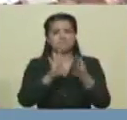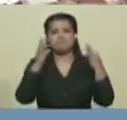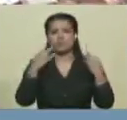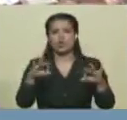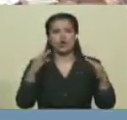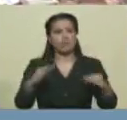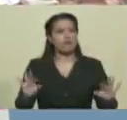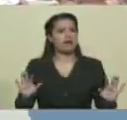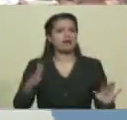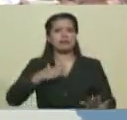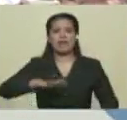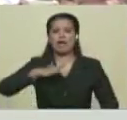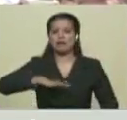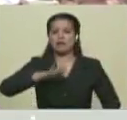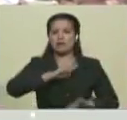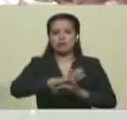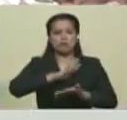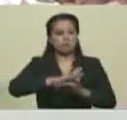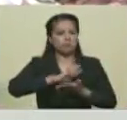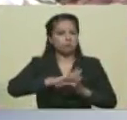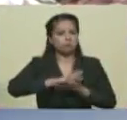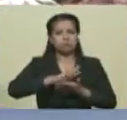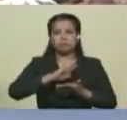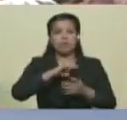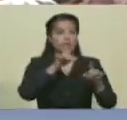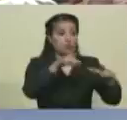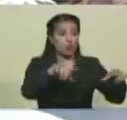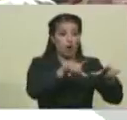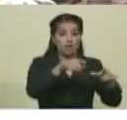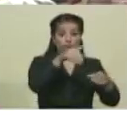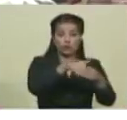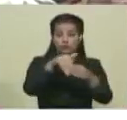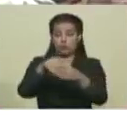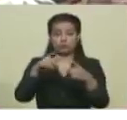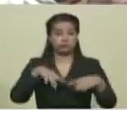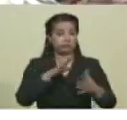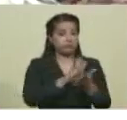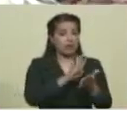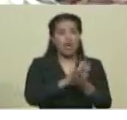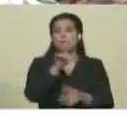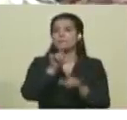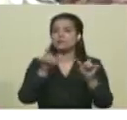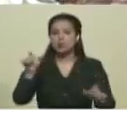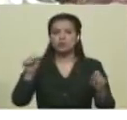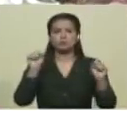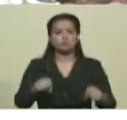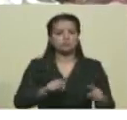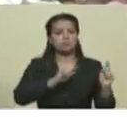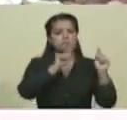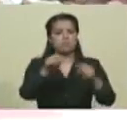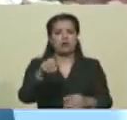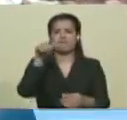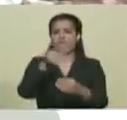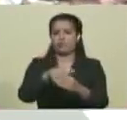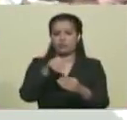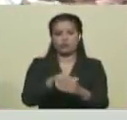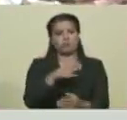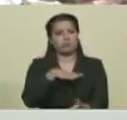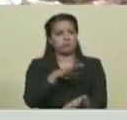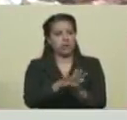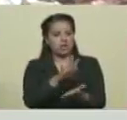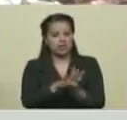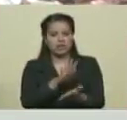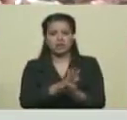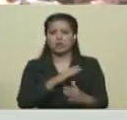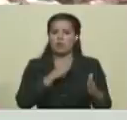de tranquilidad en los centros de votación, la gente ejerciendo el derecho al voto de manera cívica, de